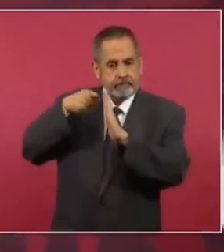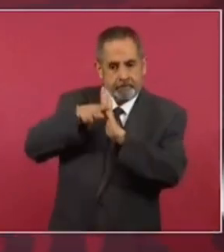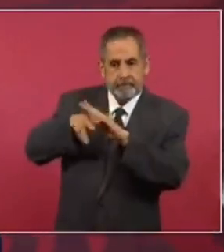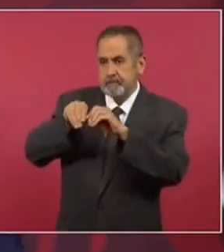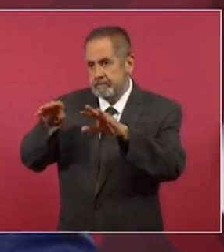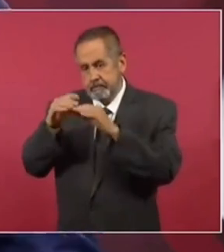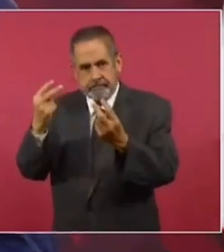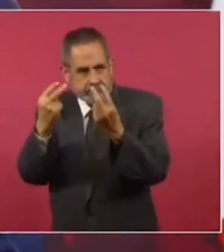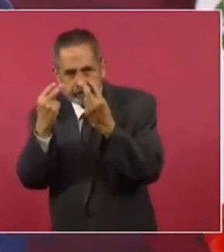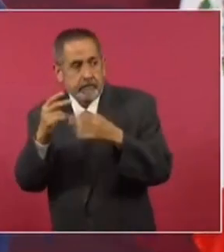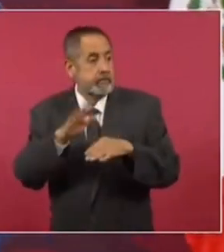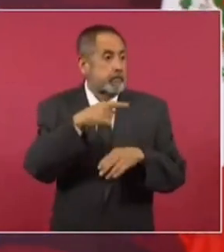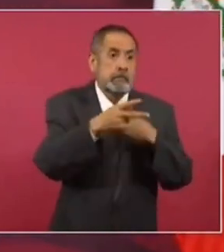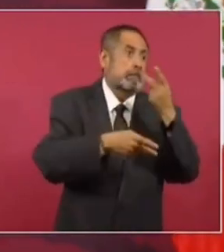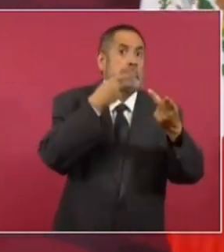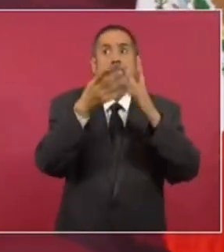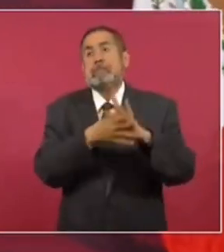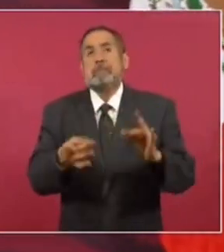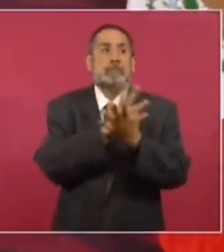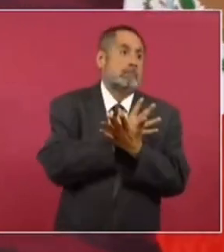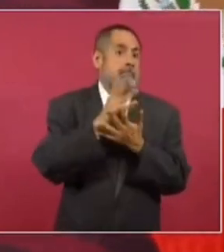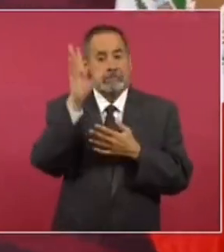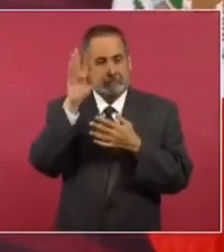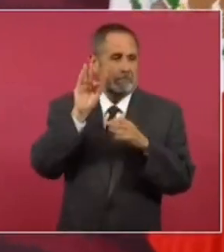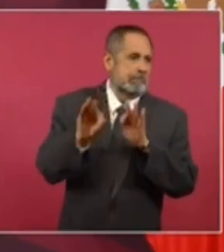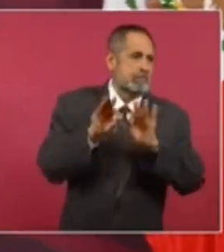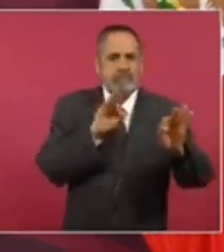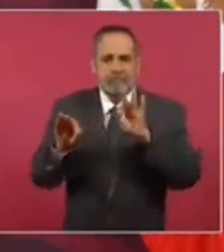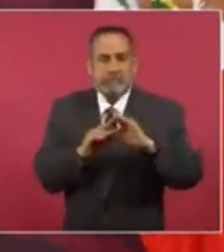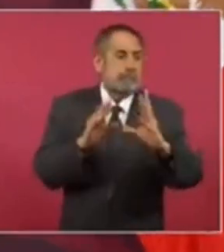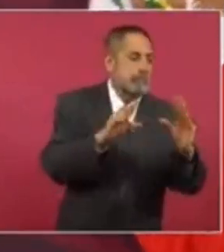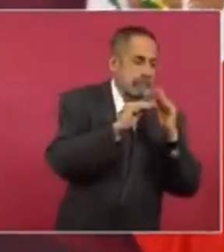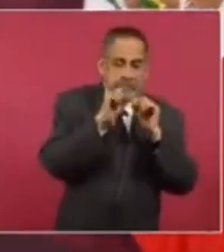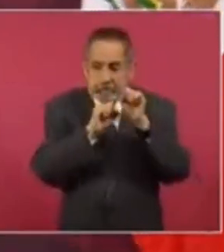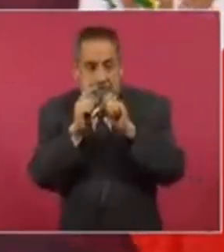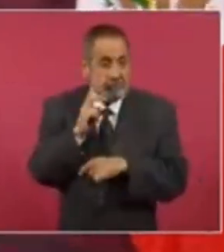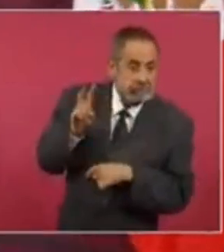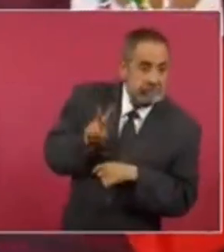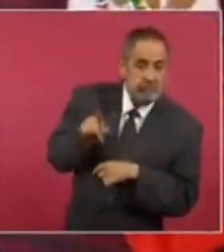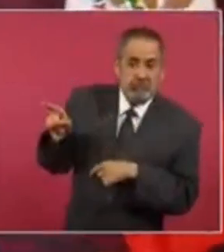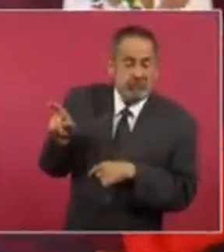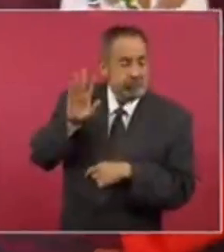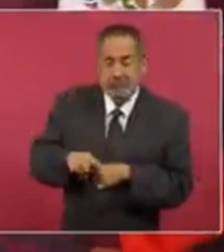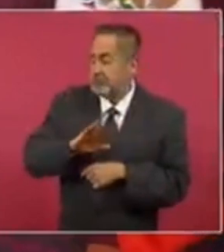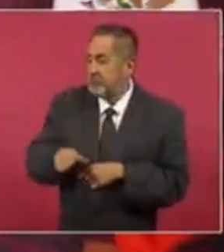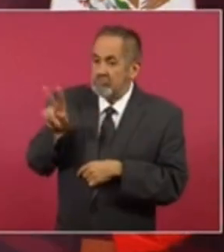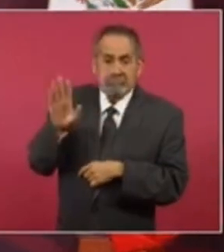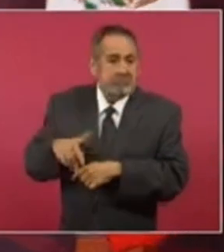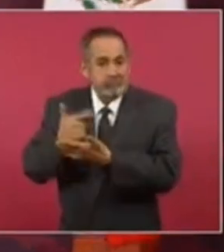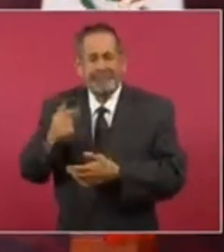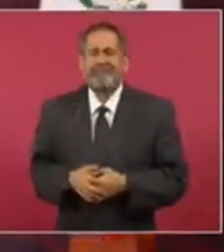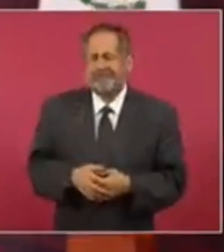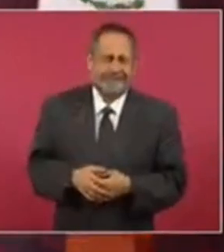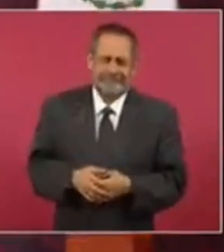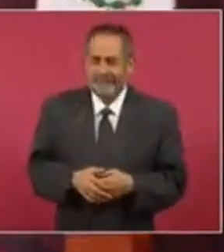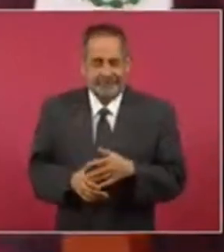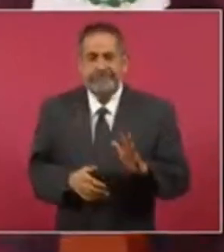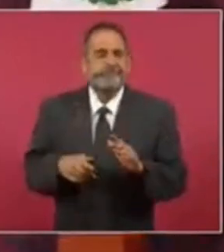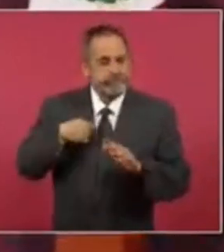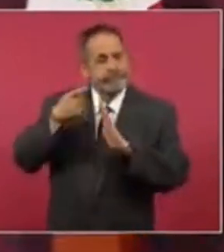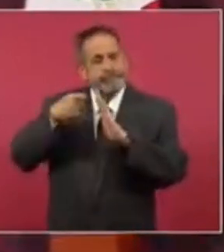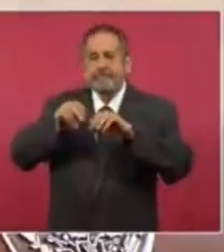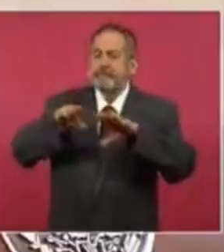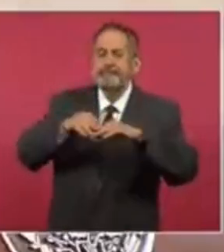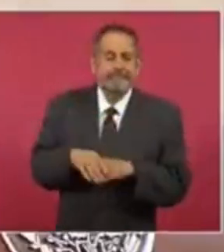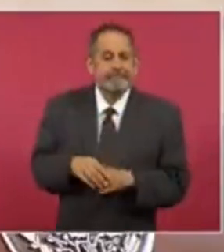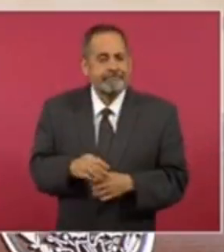era mucho lo que se estaba desinformando, muchísimos rumores de todo tipo, hablé de que